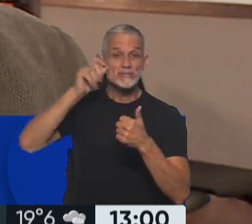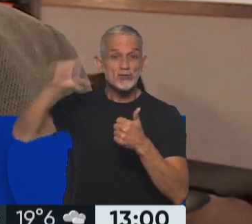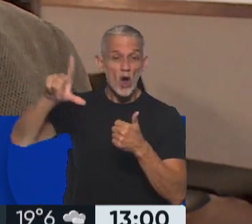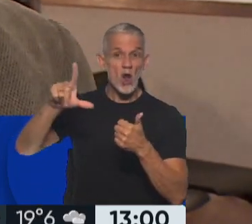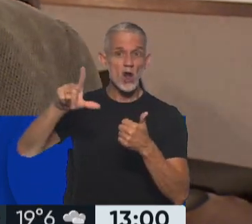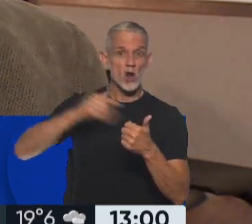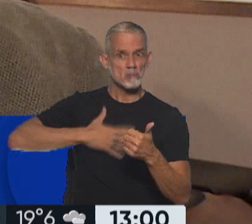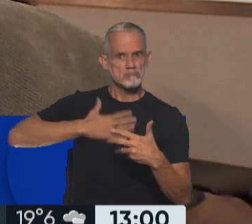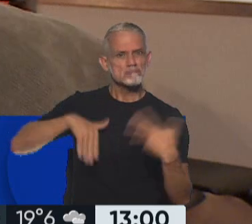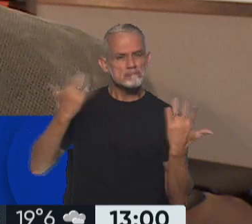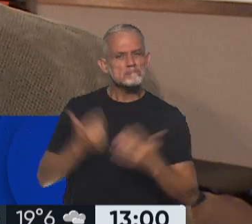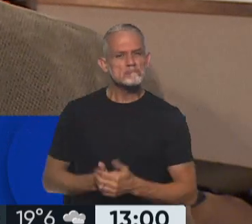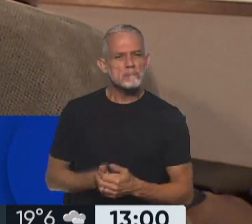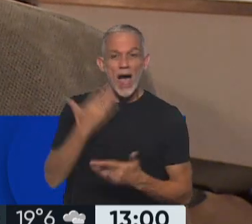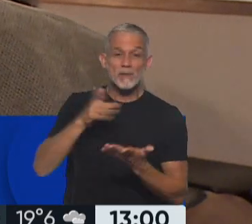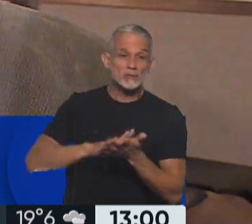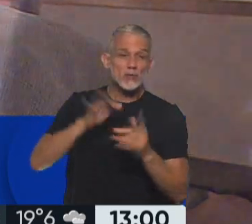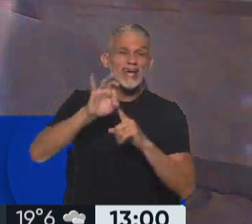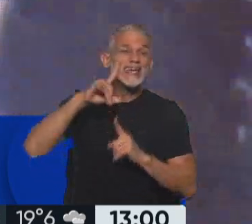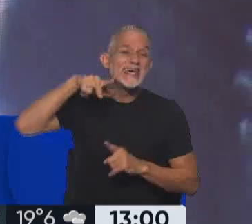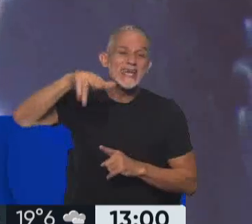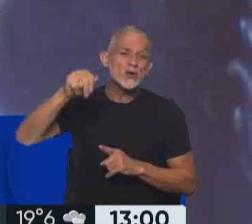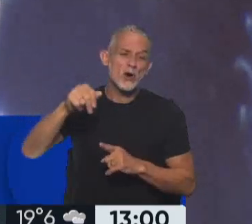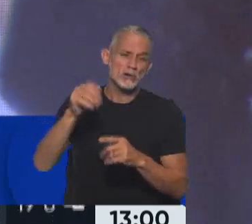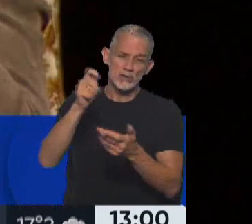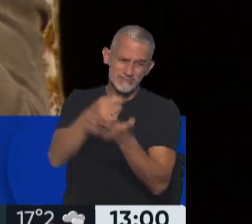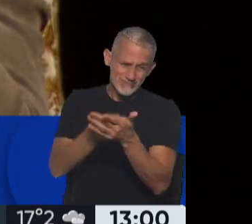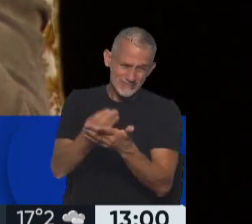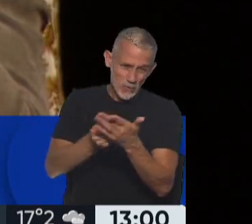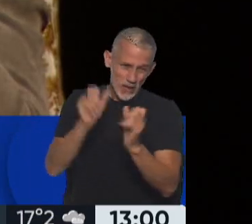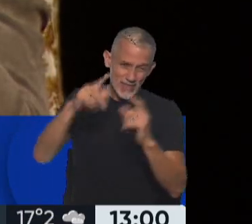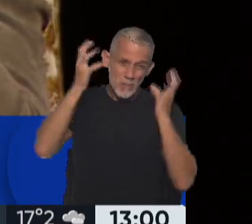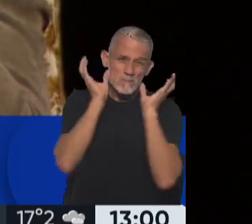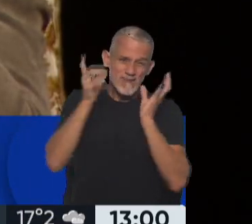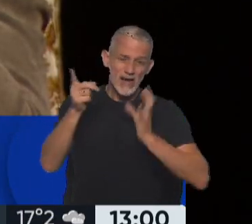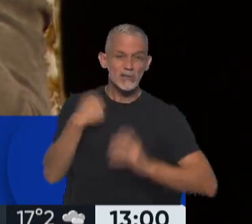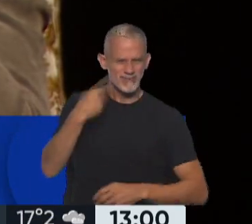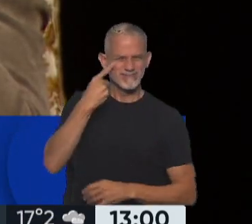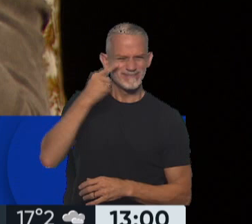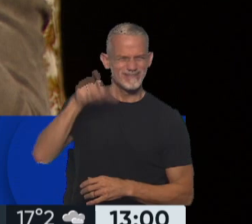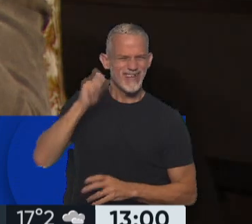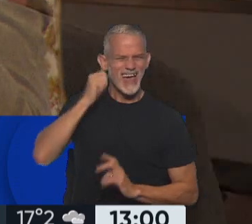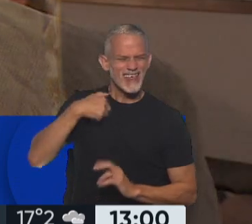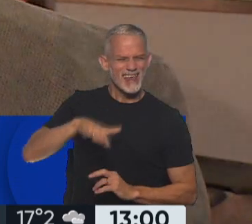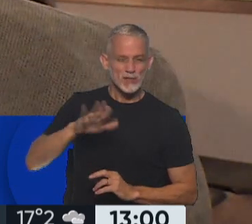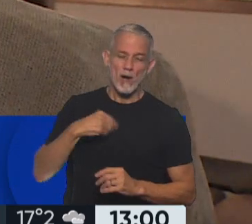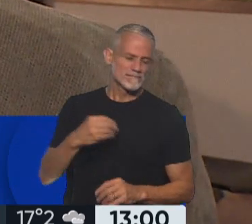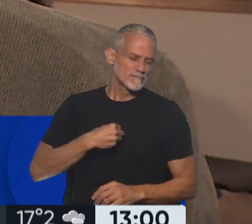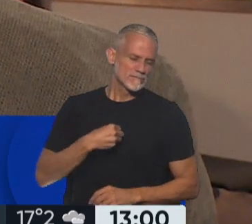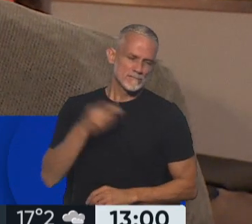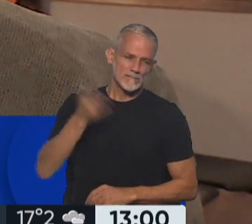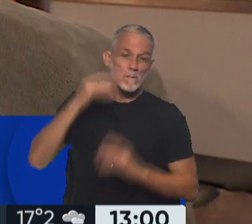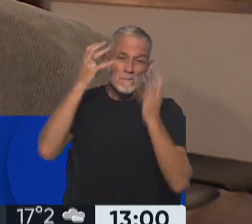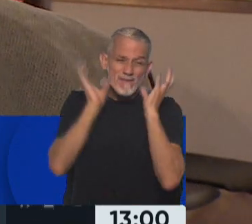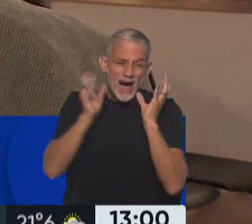dibujantes, hablando de Kino, una persona que tuve el gusto de conocer cuando yo era chiquito, pero bueno, siempre fui fanático y soy fanático de